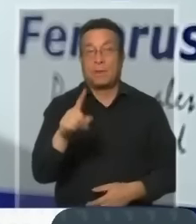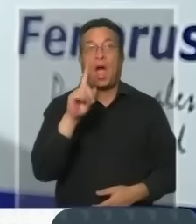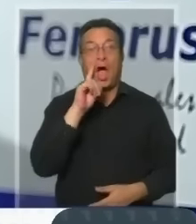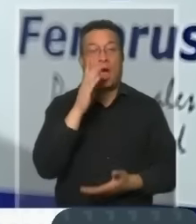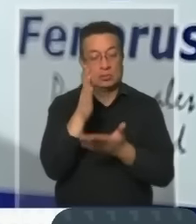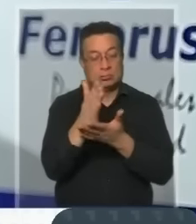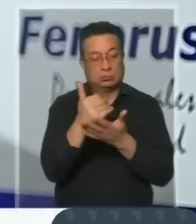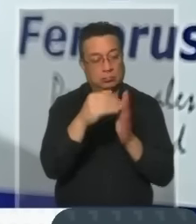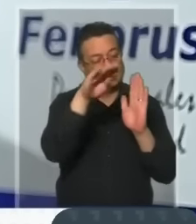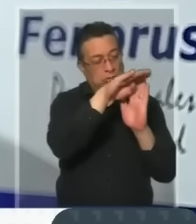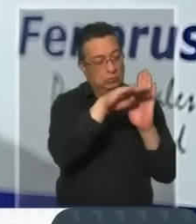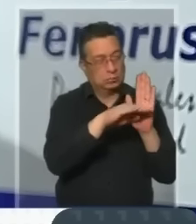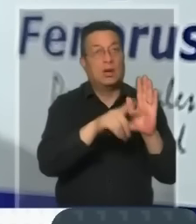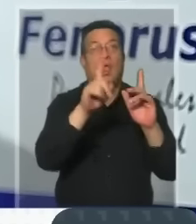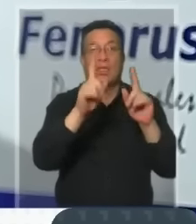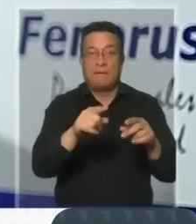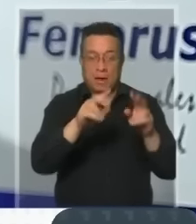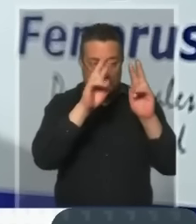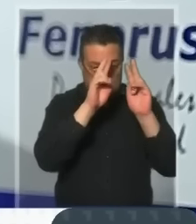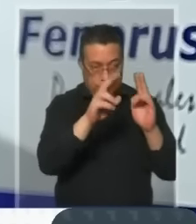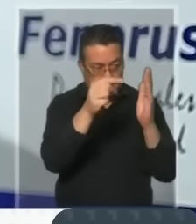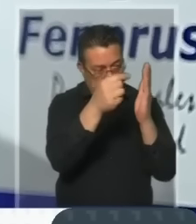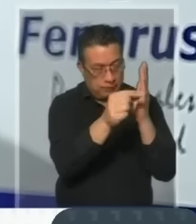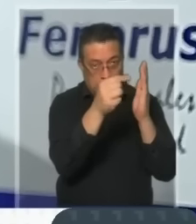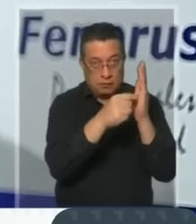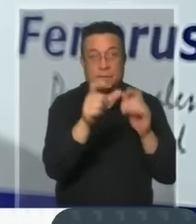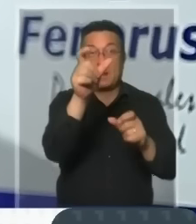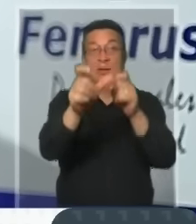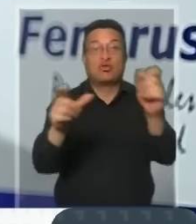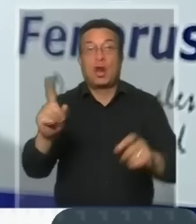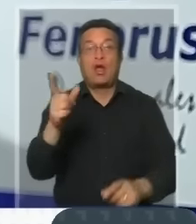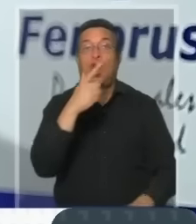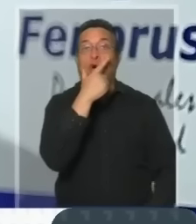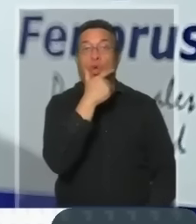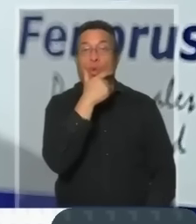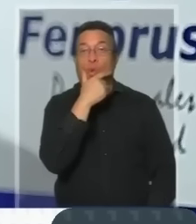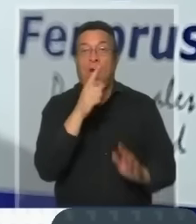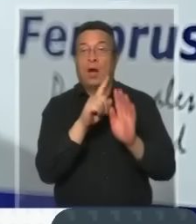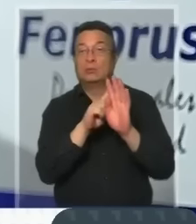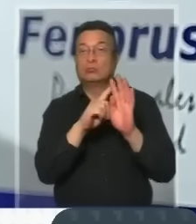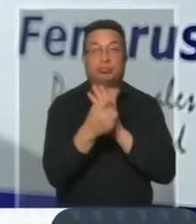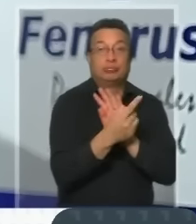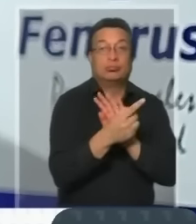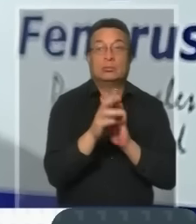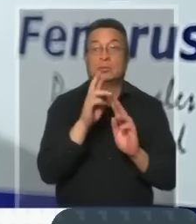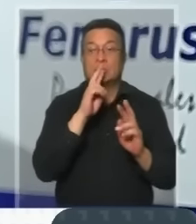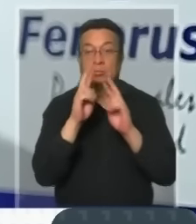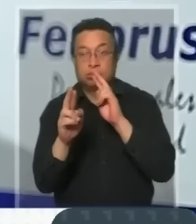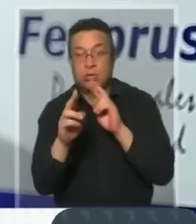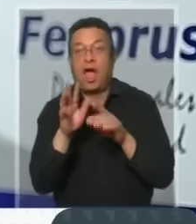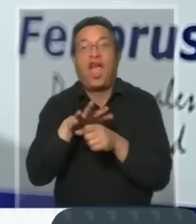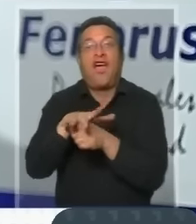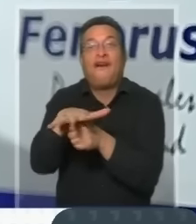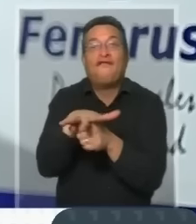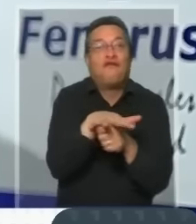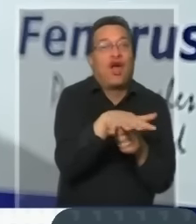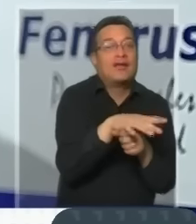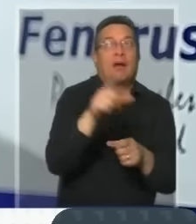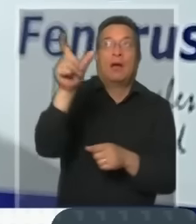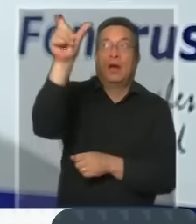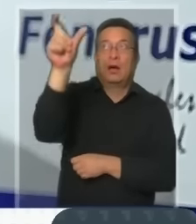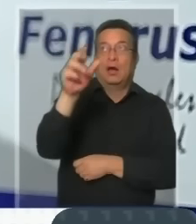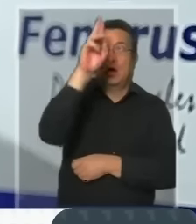requieren ser reconocidos para que no quede en la ciudadanía la duda de que la atención de salud responde a sesgos que tengan que ver con los cargos o